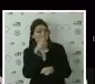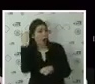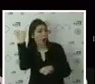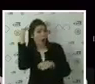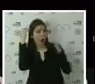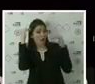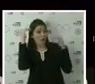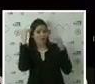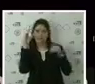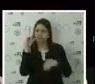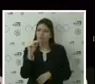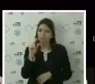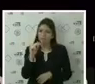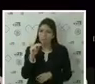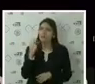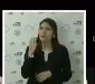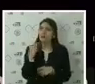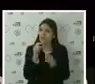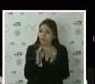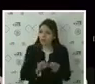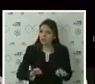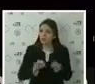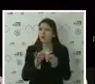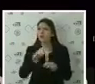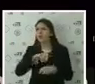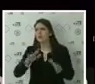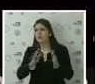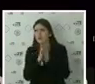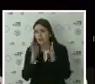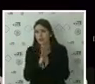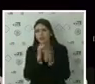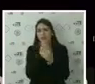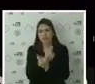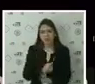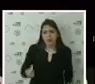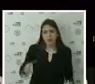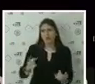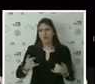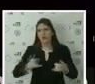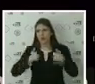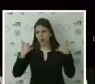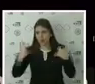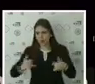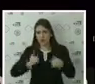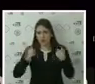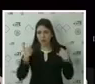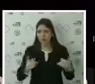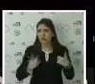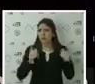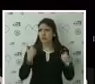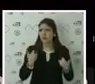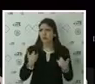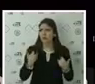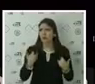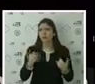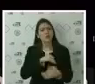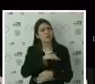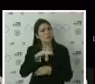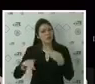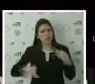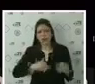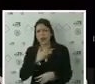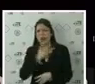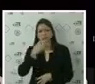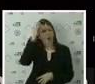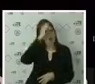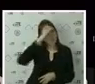muy importante que haya una participación de la niñez y de la juventud. Todos tenemos algo que decir,